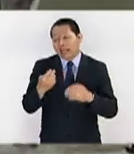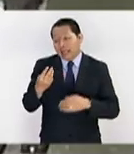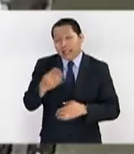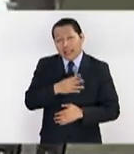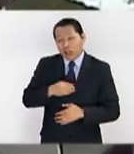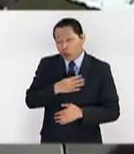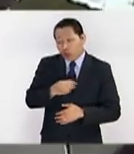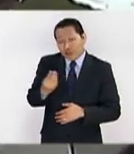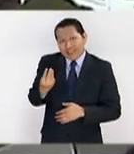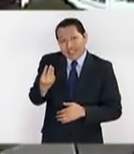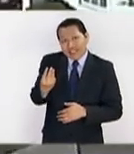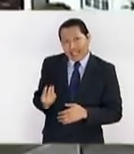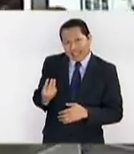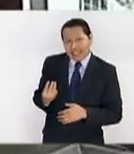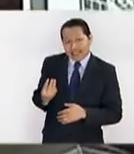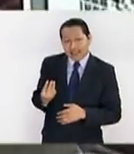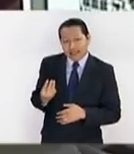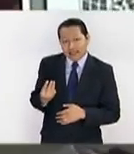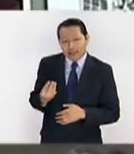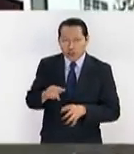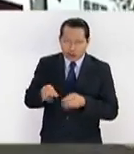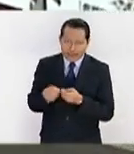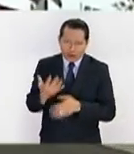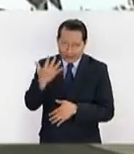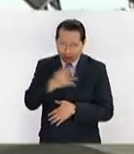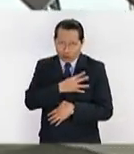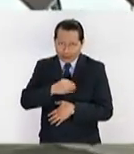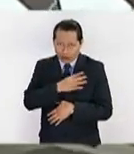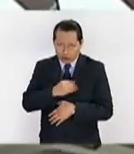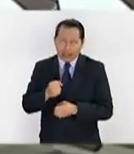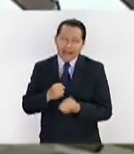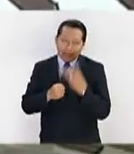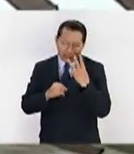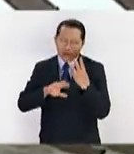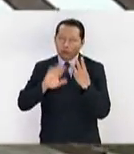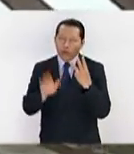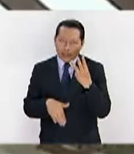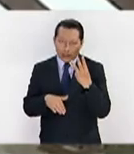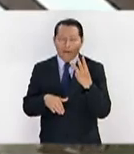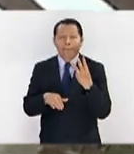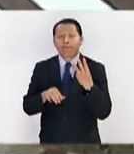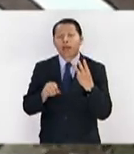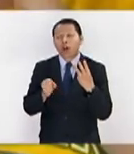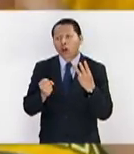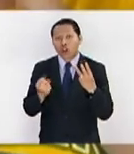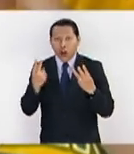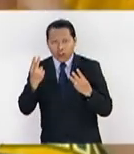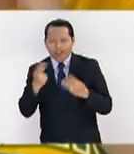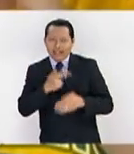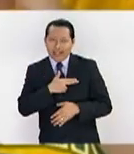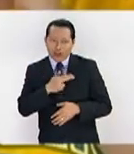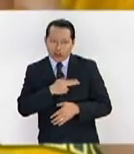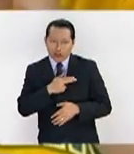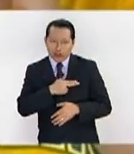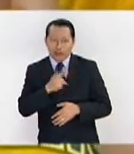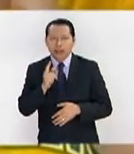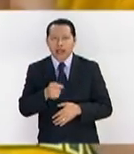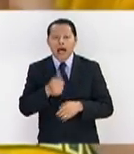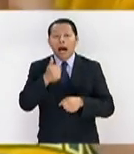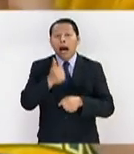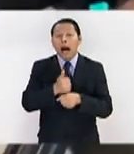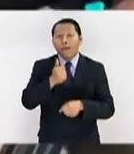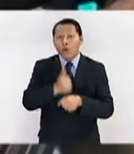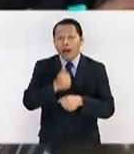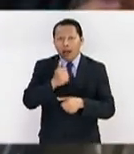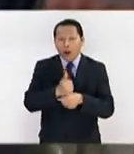hijos. Son 5 hijos los que tenía esta mujer, 3 murieron, otros 2 están lesionados. Murieron los abuelos de